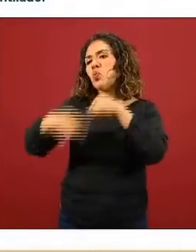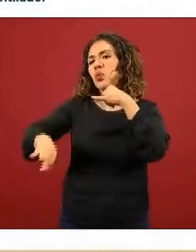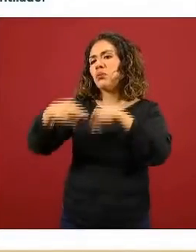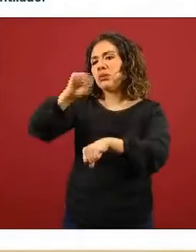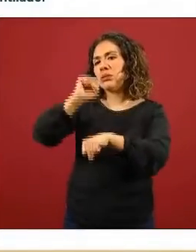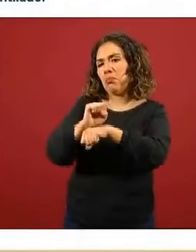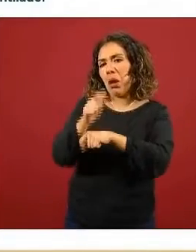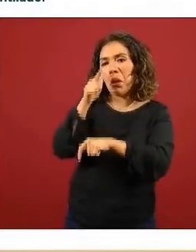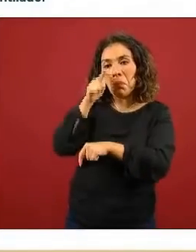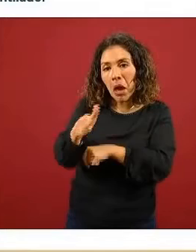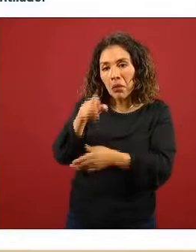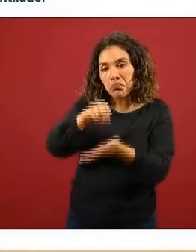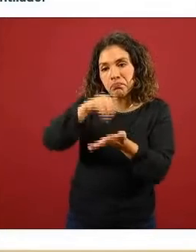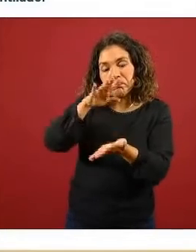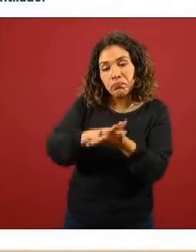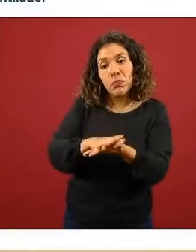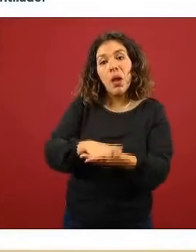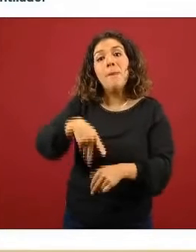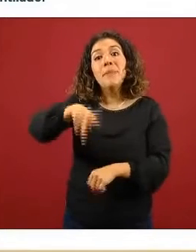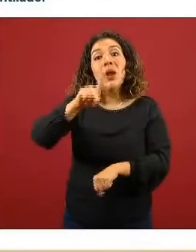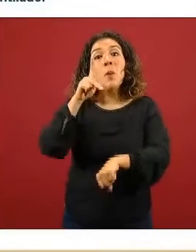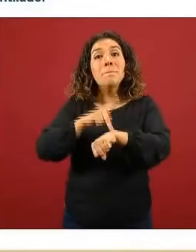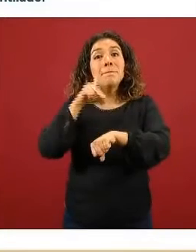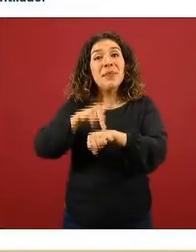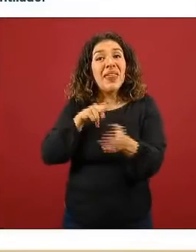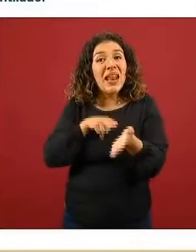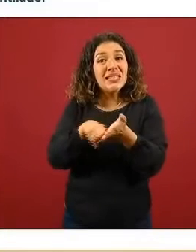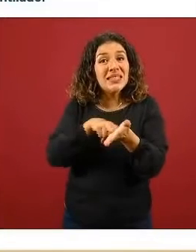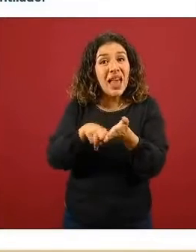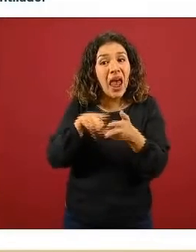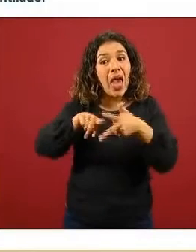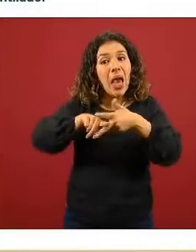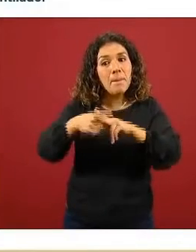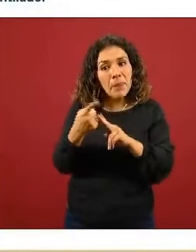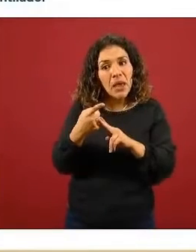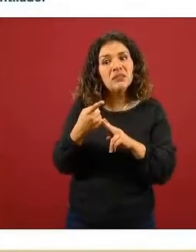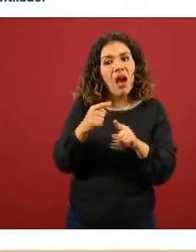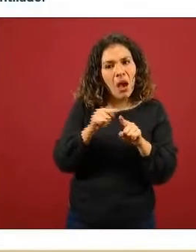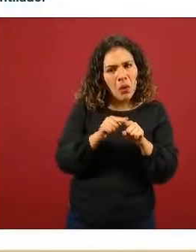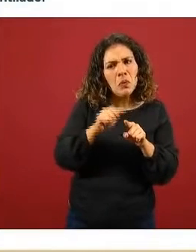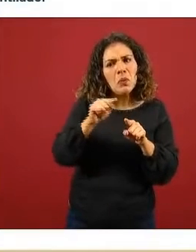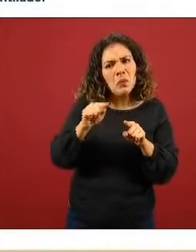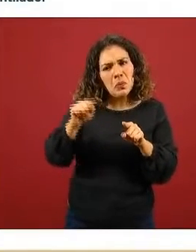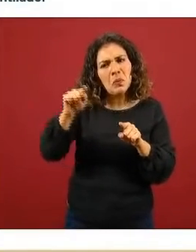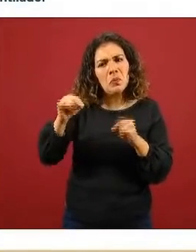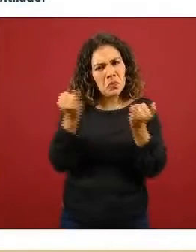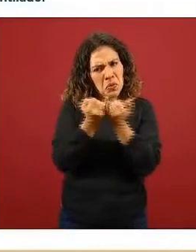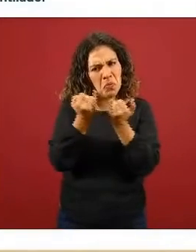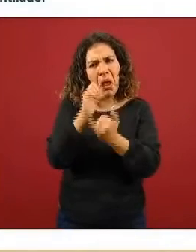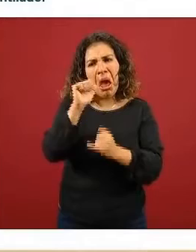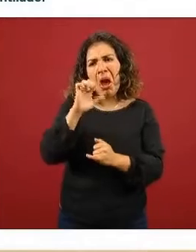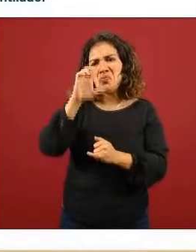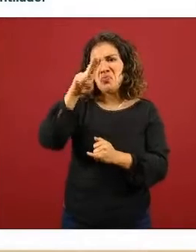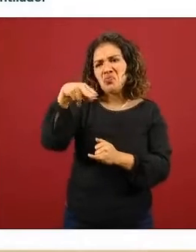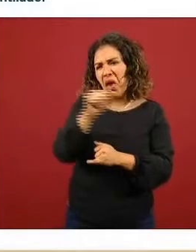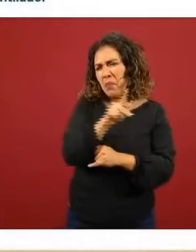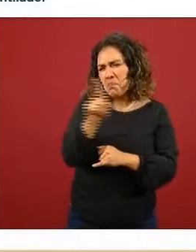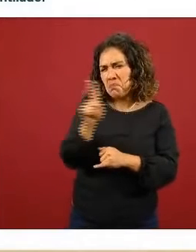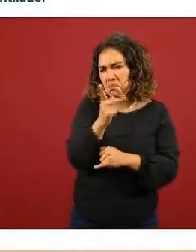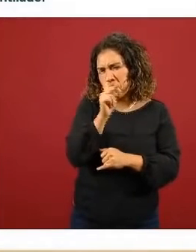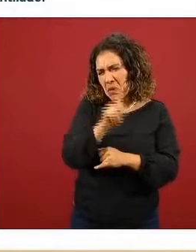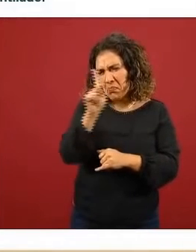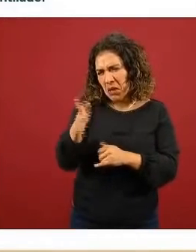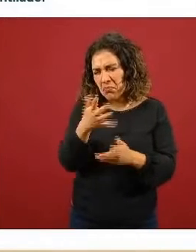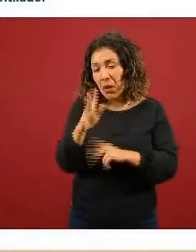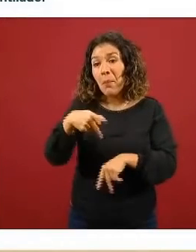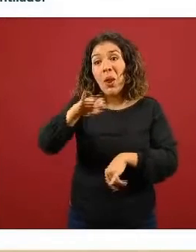semana evidenciada. No así Piedras Negras, que inicia con una tendencia y una velocidad similar a la de Acuña, pero más bien en las